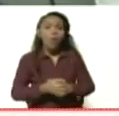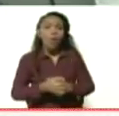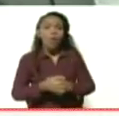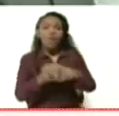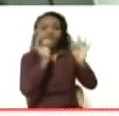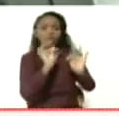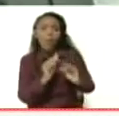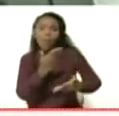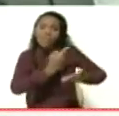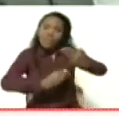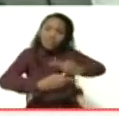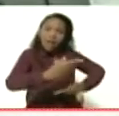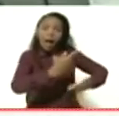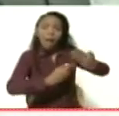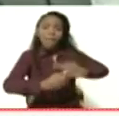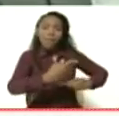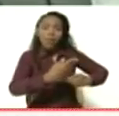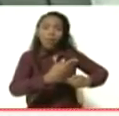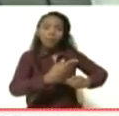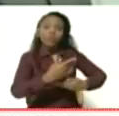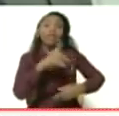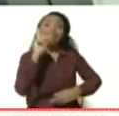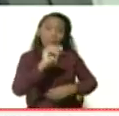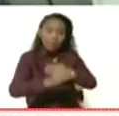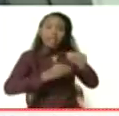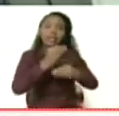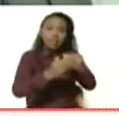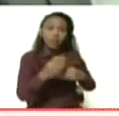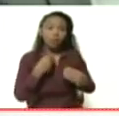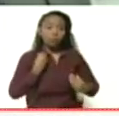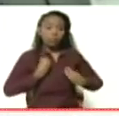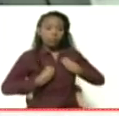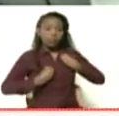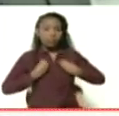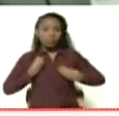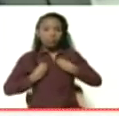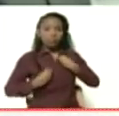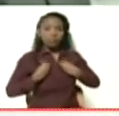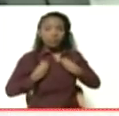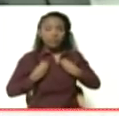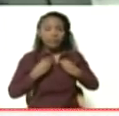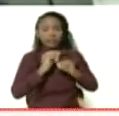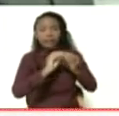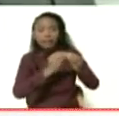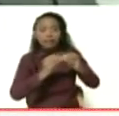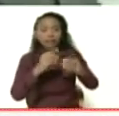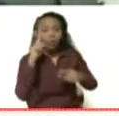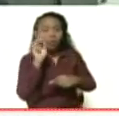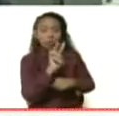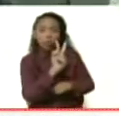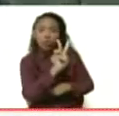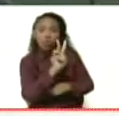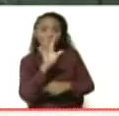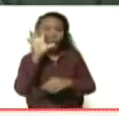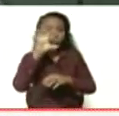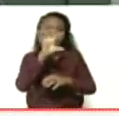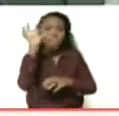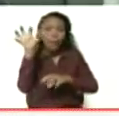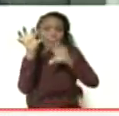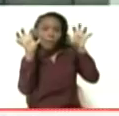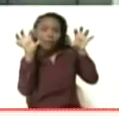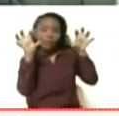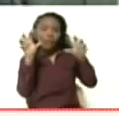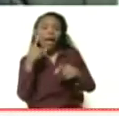medio de intercambio, se está también generando la preocupación de que se está creando dos países, un país que